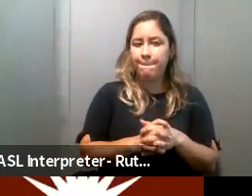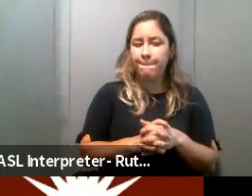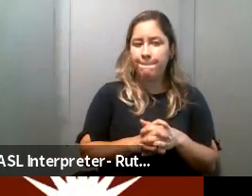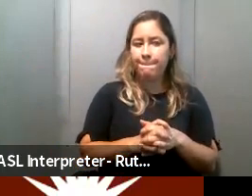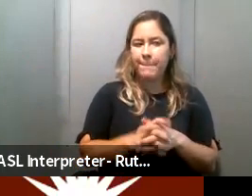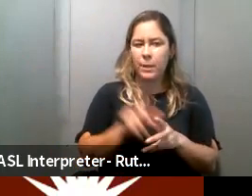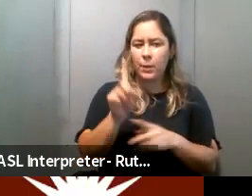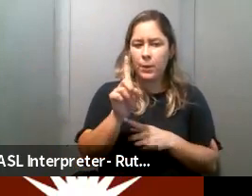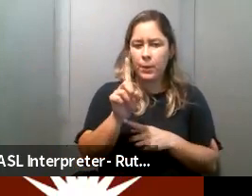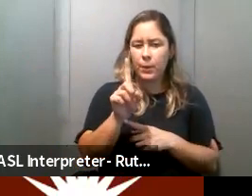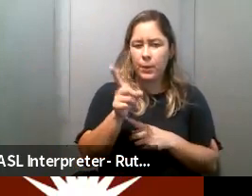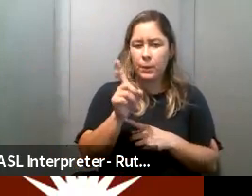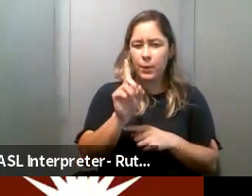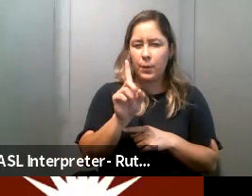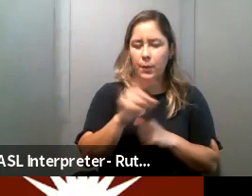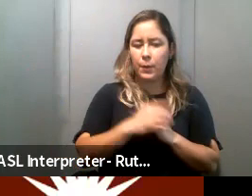denme un segundo.